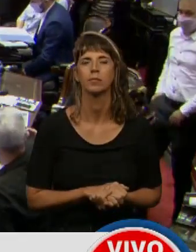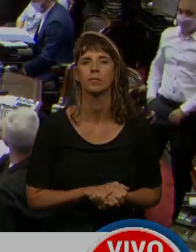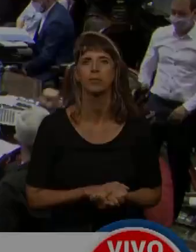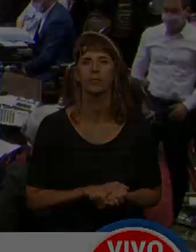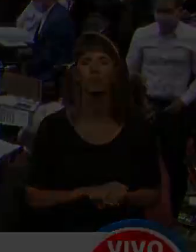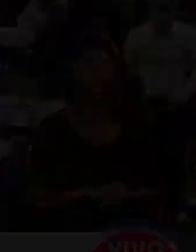Gracias.